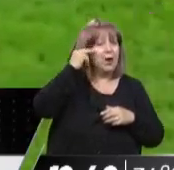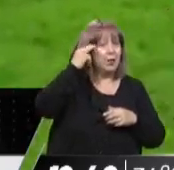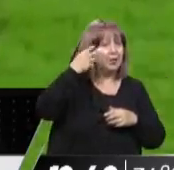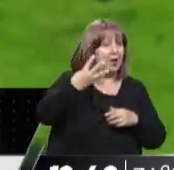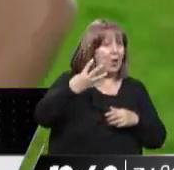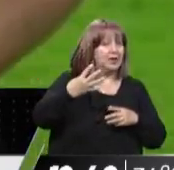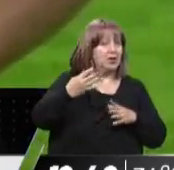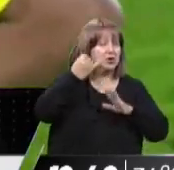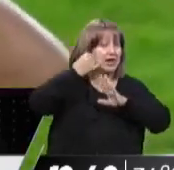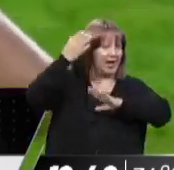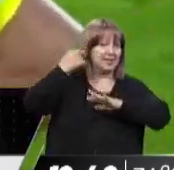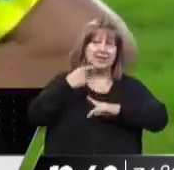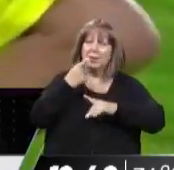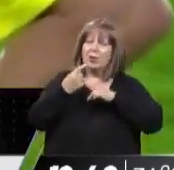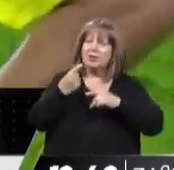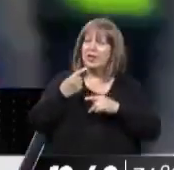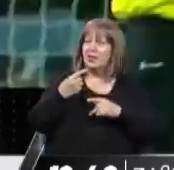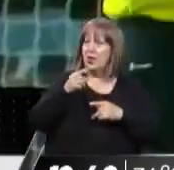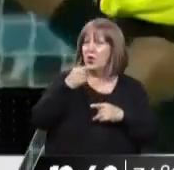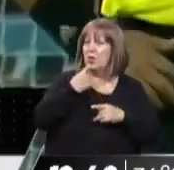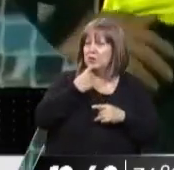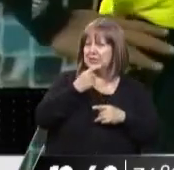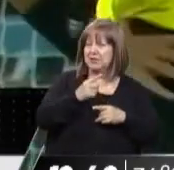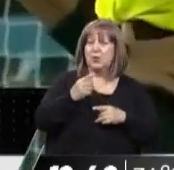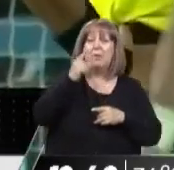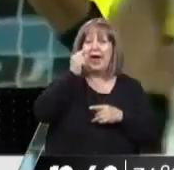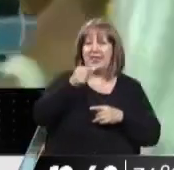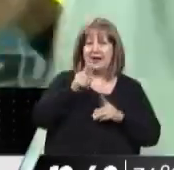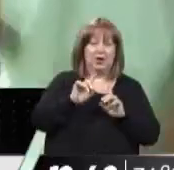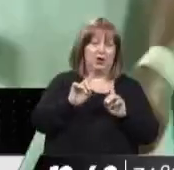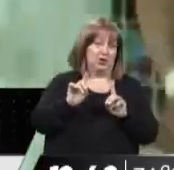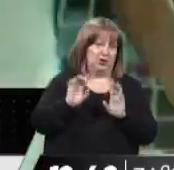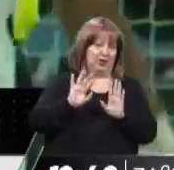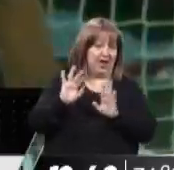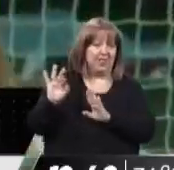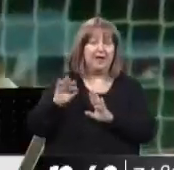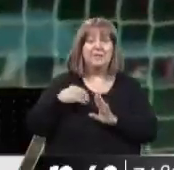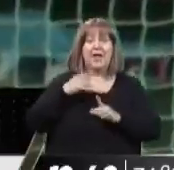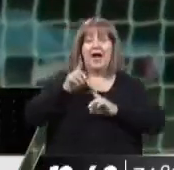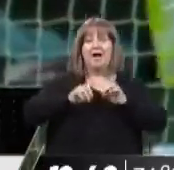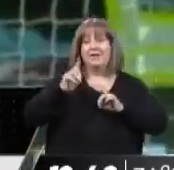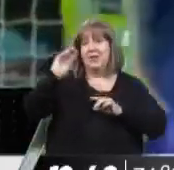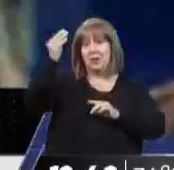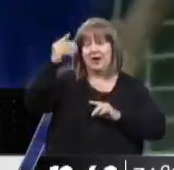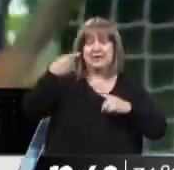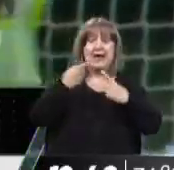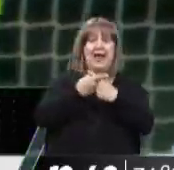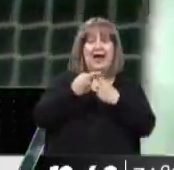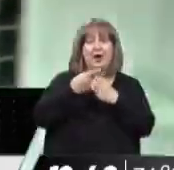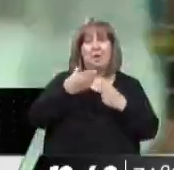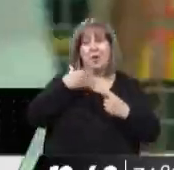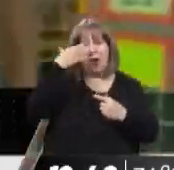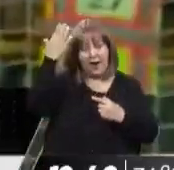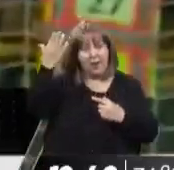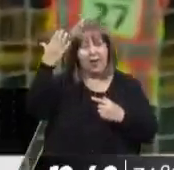sí estuvo en el proceso previo, pero no estuvo ahí. Decía, nosotros los argentinos por ahí somos un poco raros, ¿no? Cuando Brasil, por ejemplo, le gana a Emiratos Árabes, decimos,